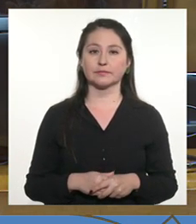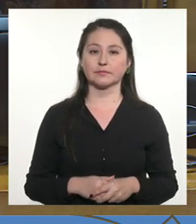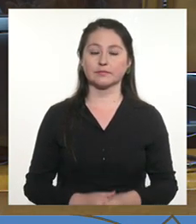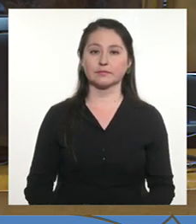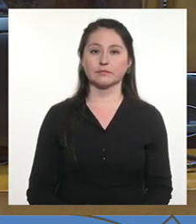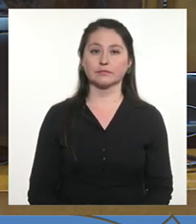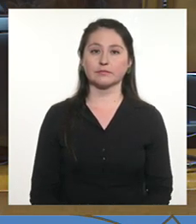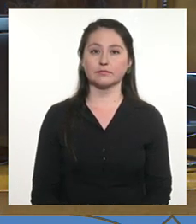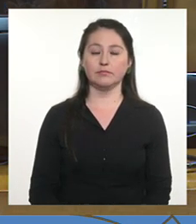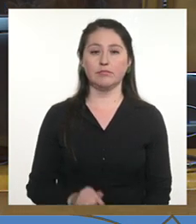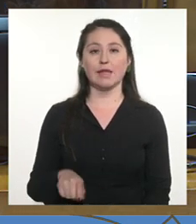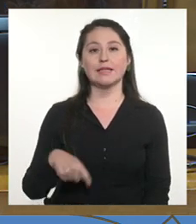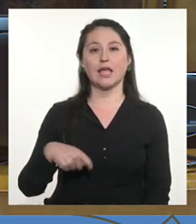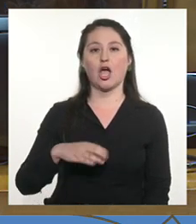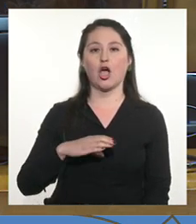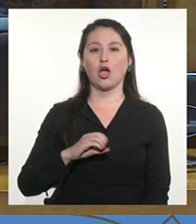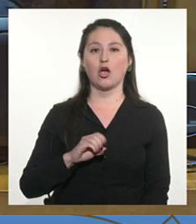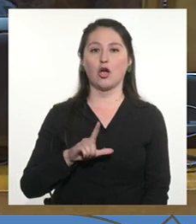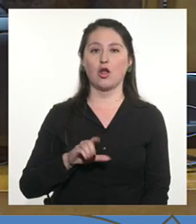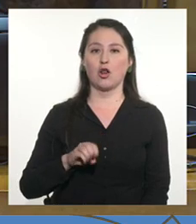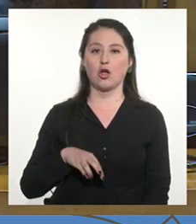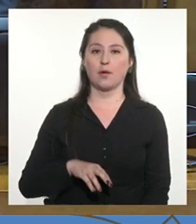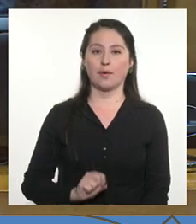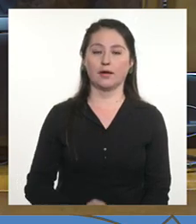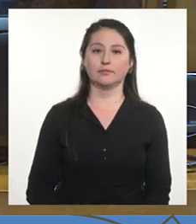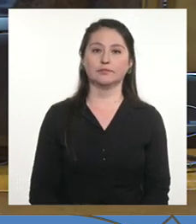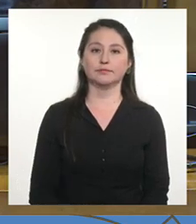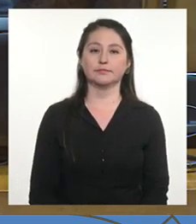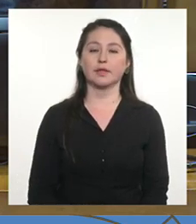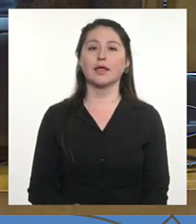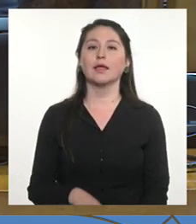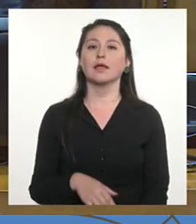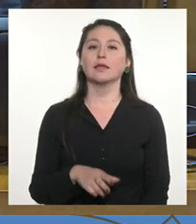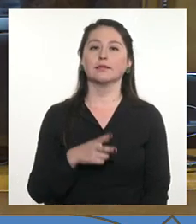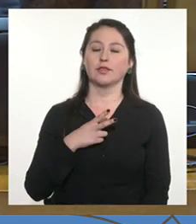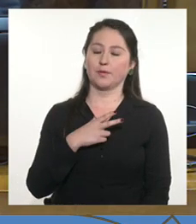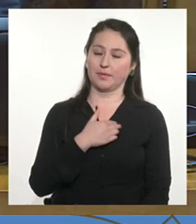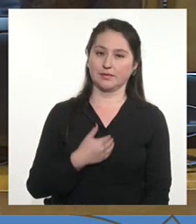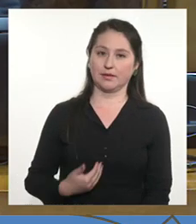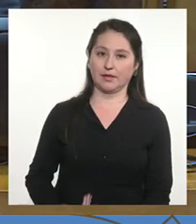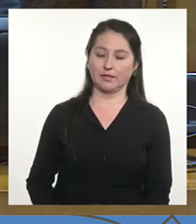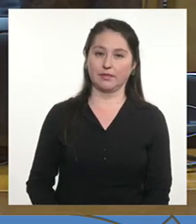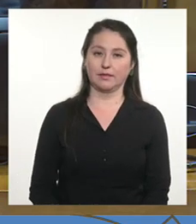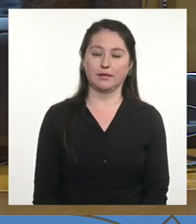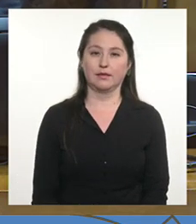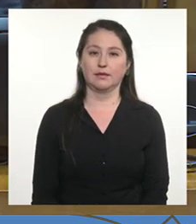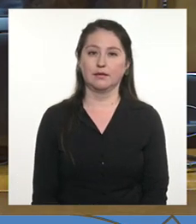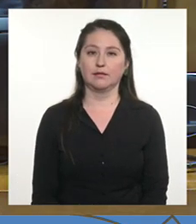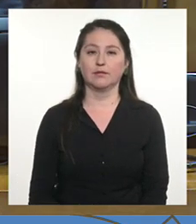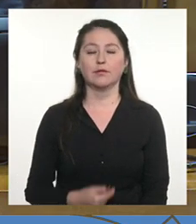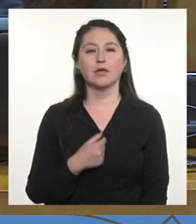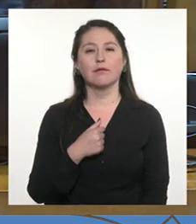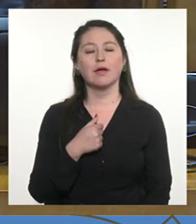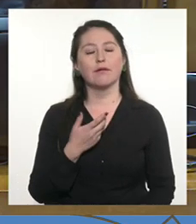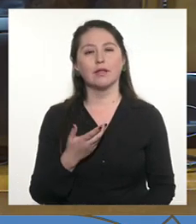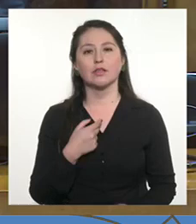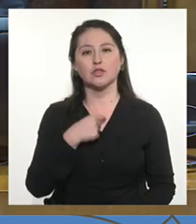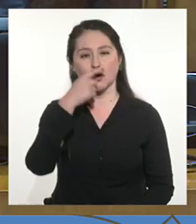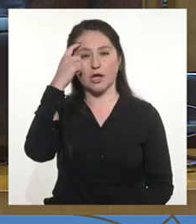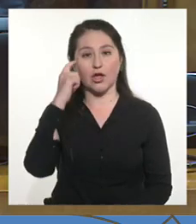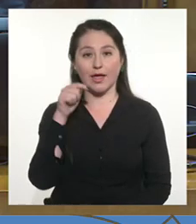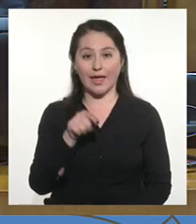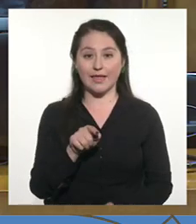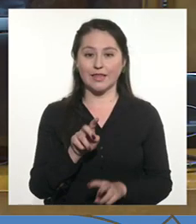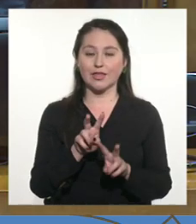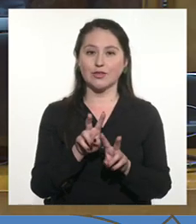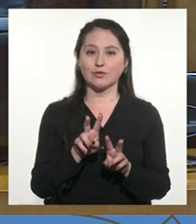bien señor coloma o sea presidente yo creo que es este el tipo de proyecto